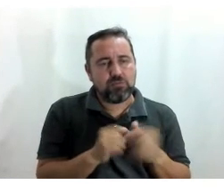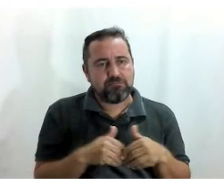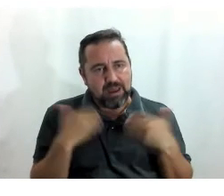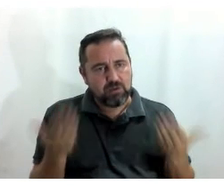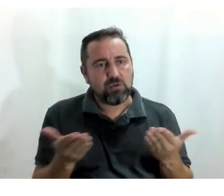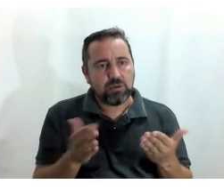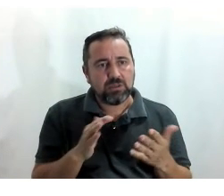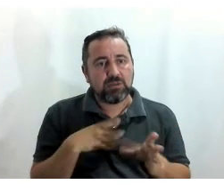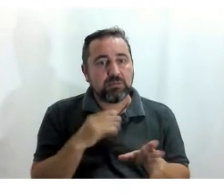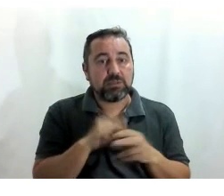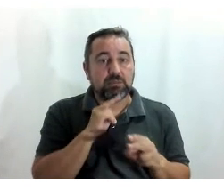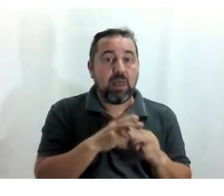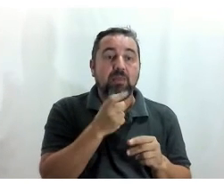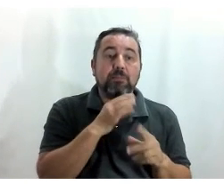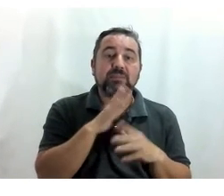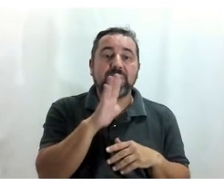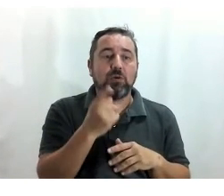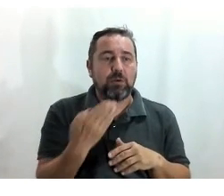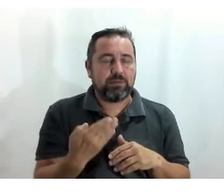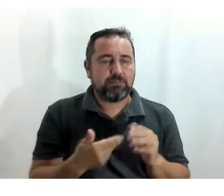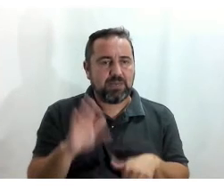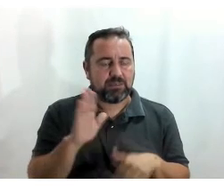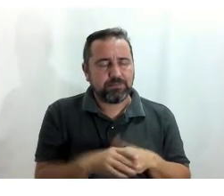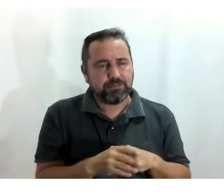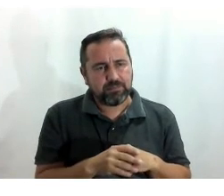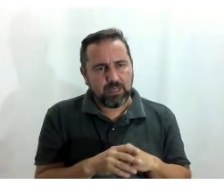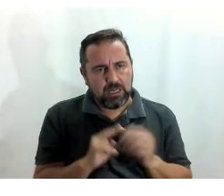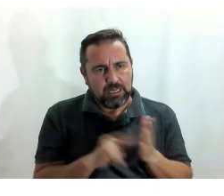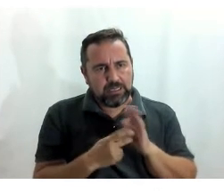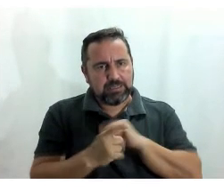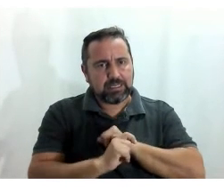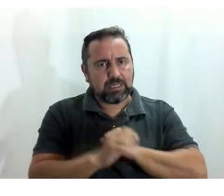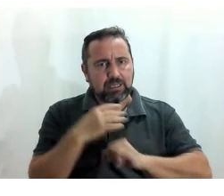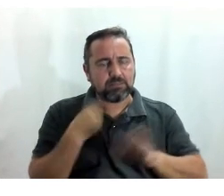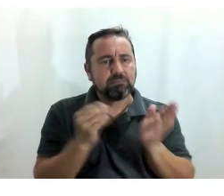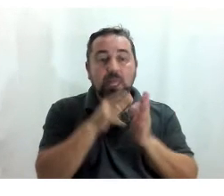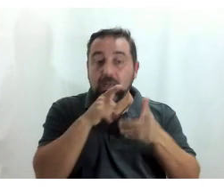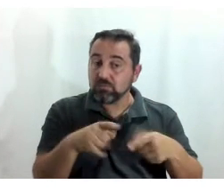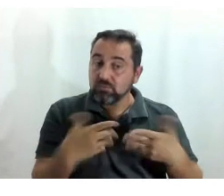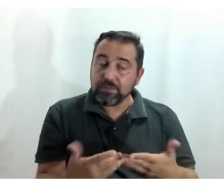meter en adenovirus, más de 5 kilobases. ¿Qué estrategia se plantea en este momento? Pues